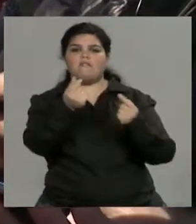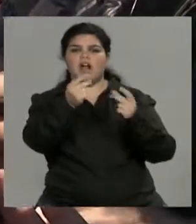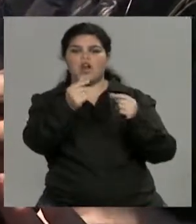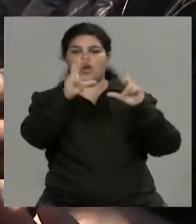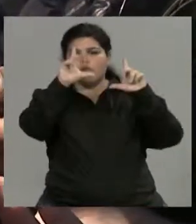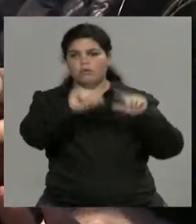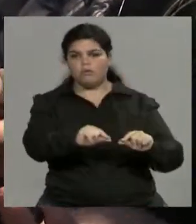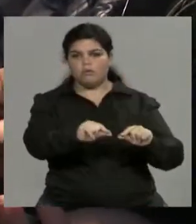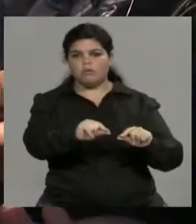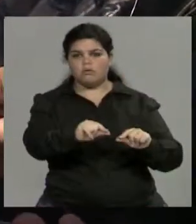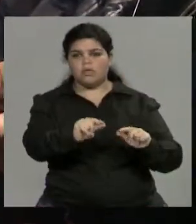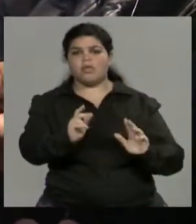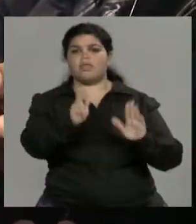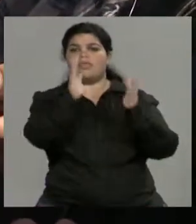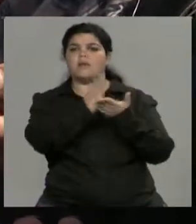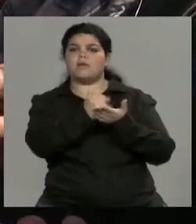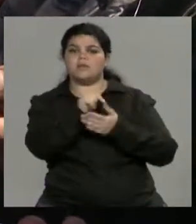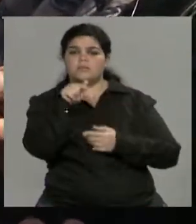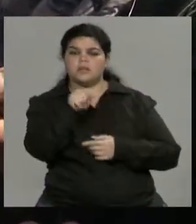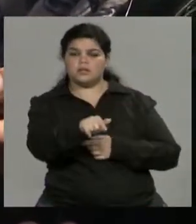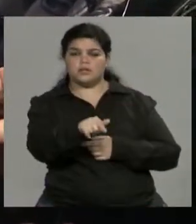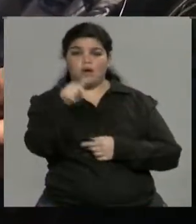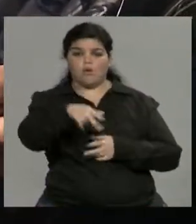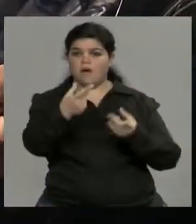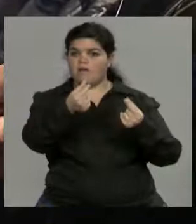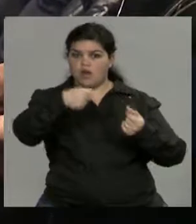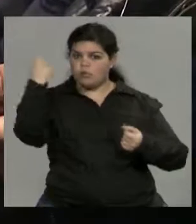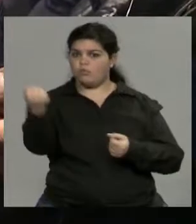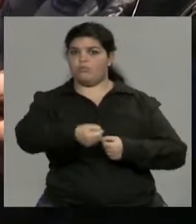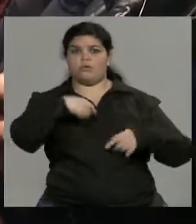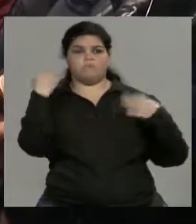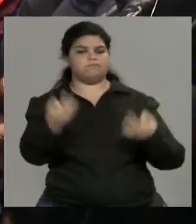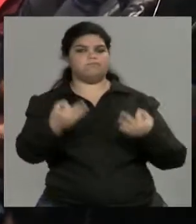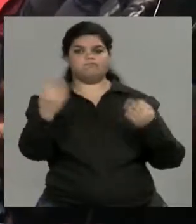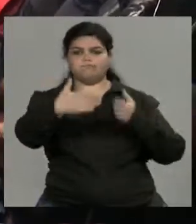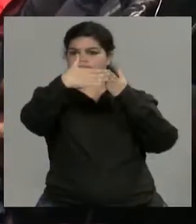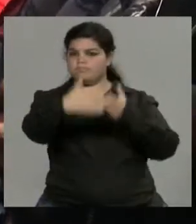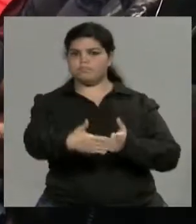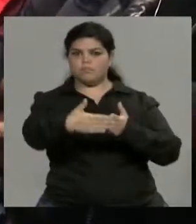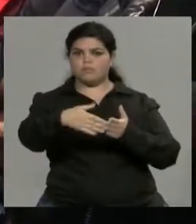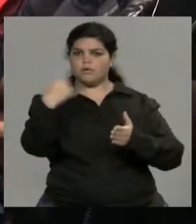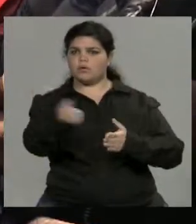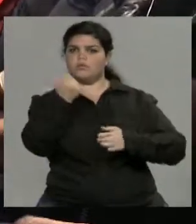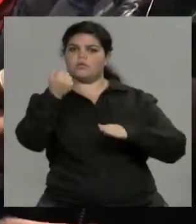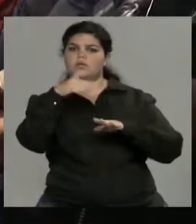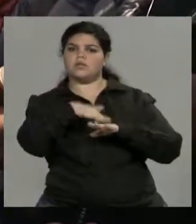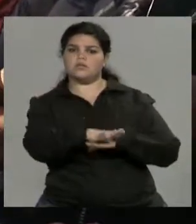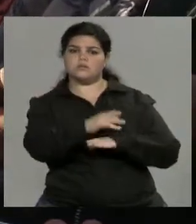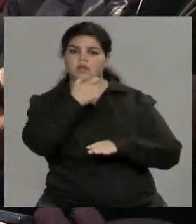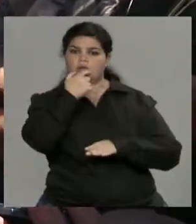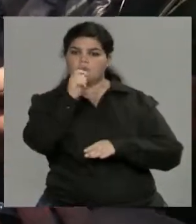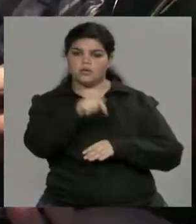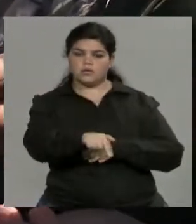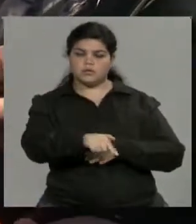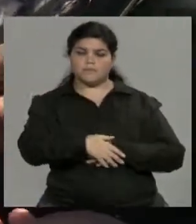tener un departamento allí que hoy tiene un valor muy importante porque está súper bien ubicado en un lugar neurálgico de la